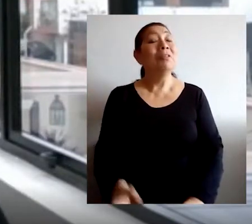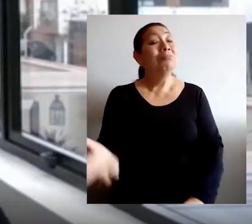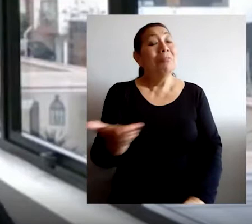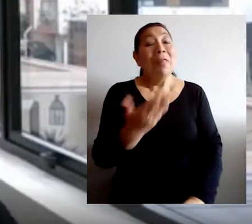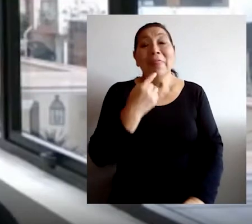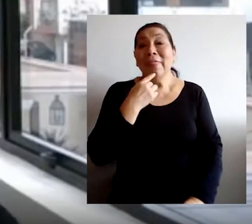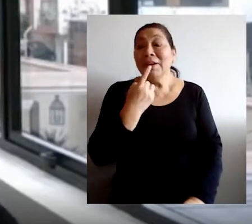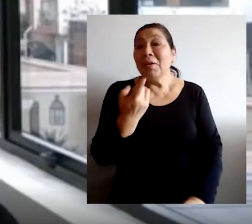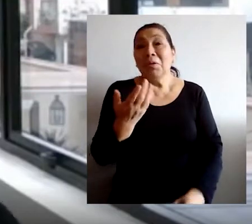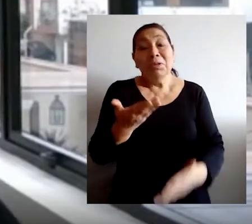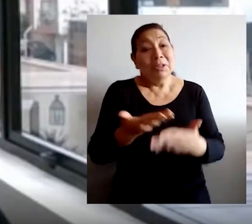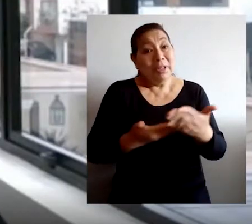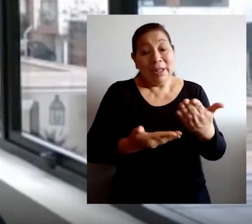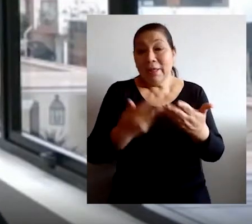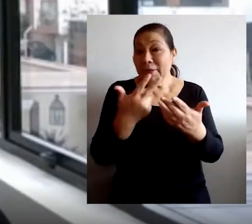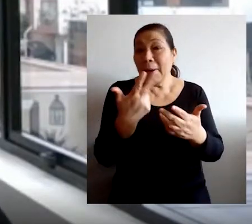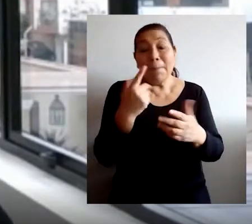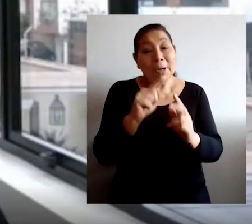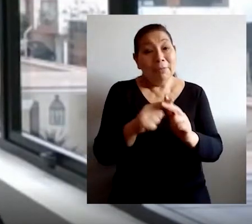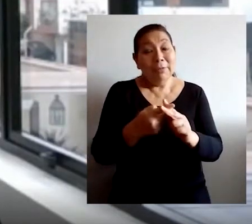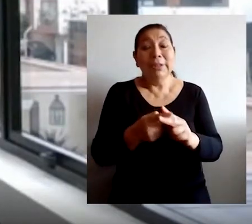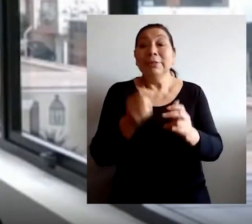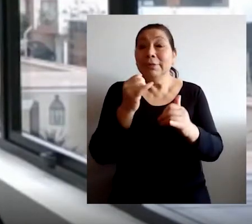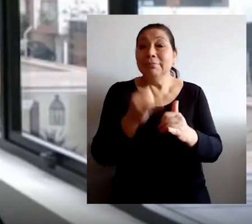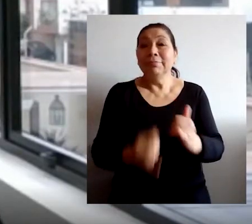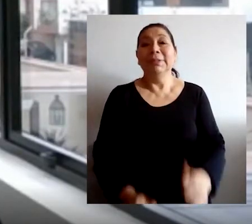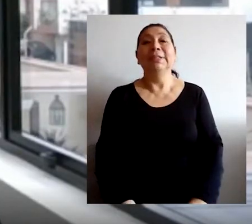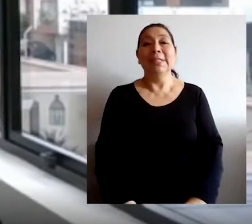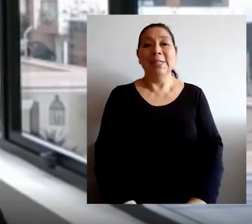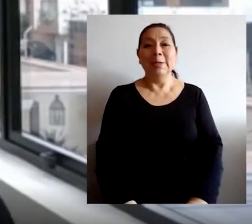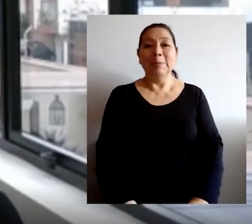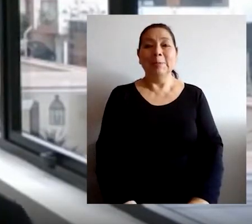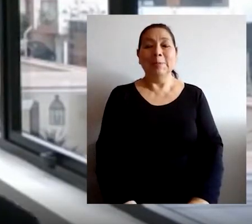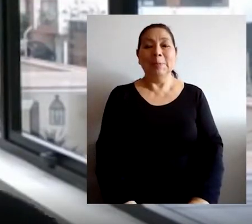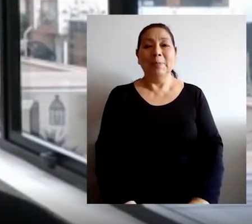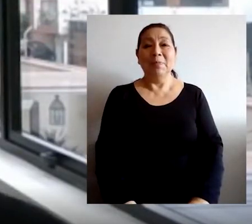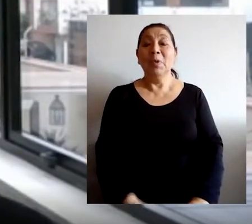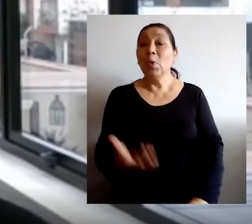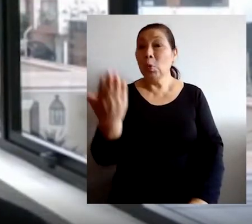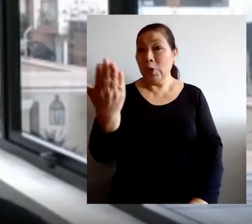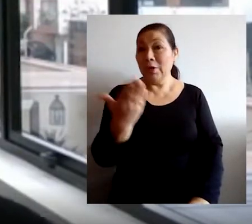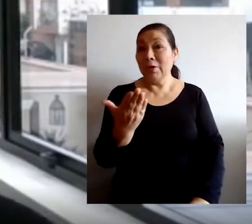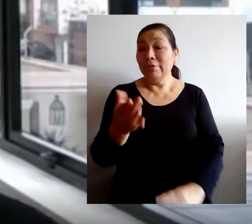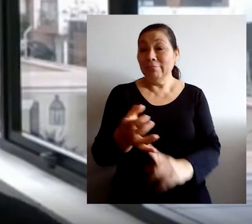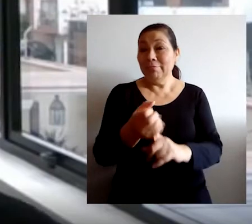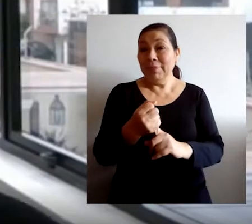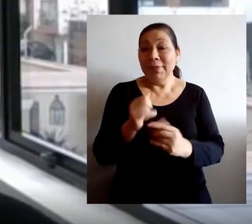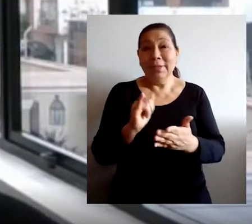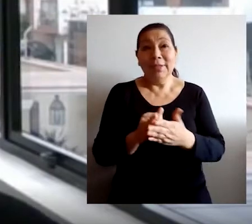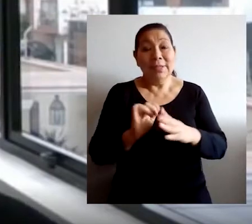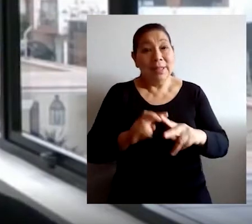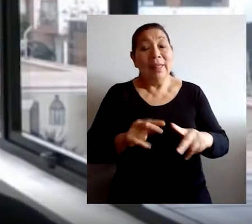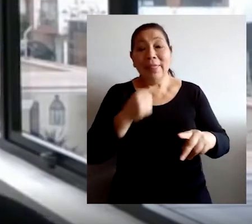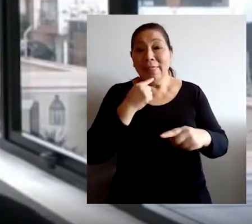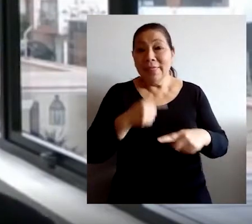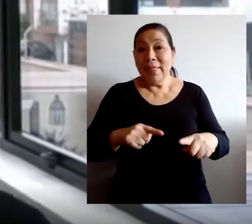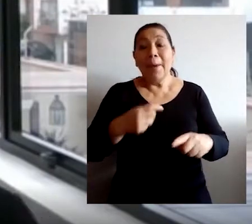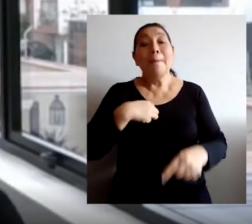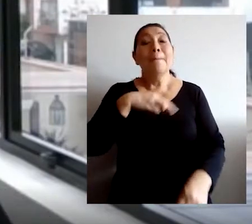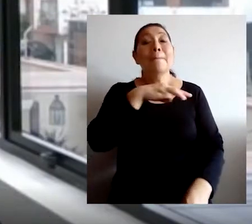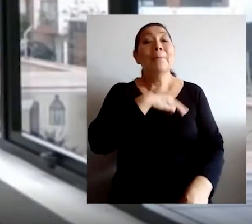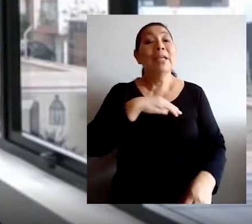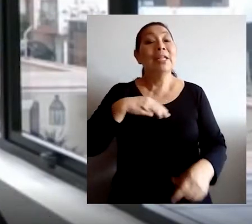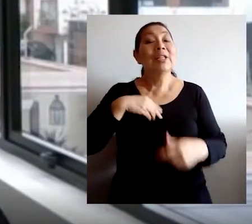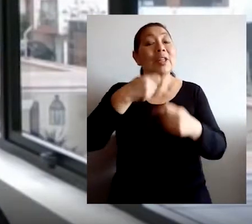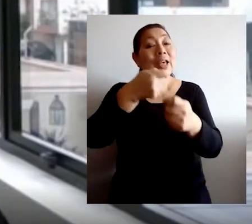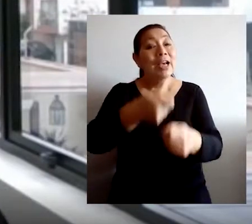le impidió. Paso a los tres hechos para empezar a terminar. Uno de los hechos que ha tomado en cuenta la sala dice: el Ministerio